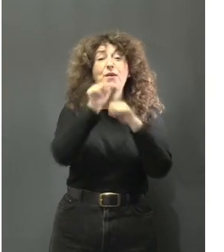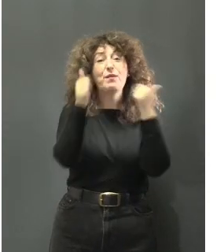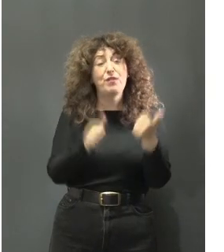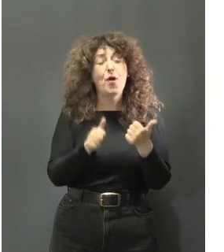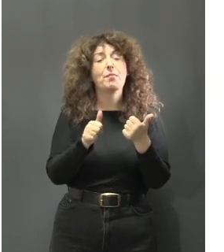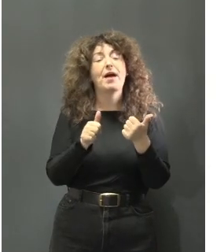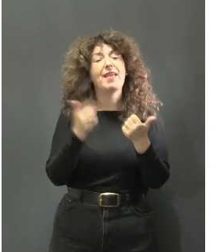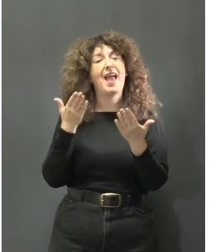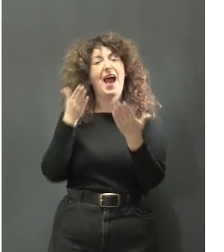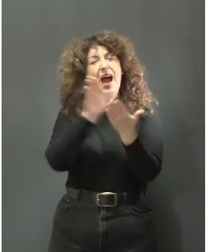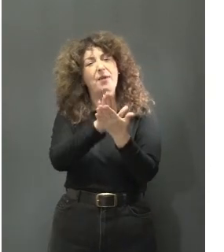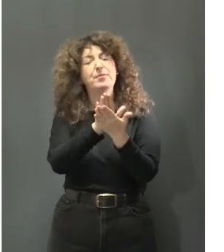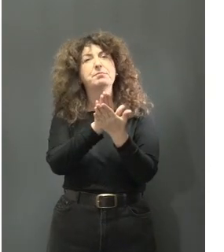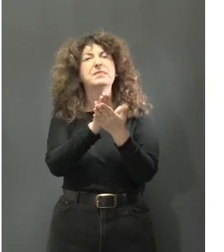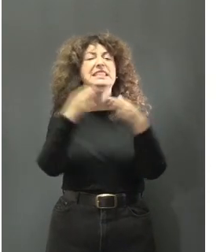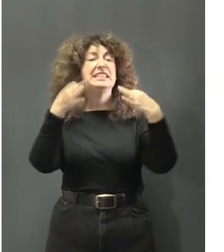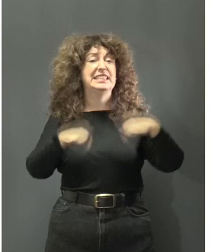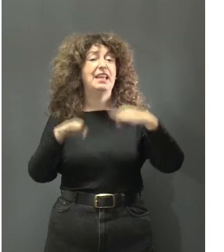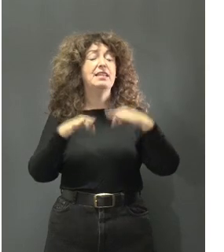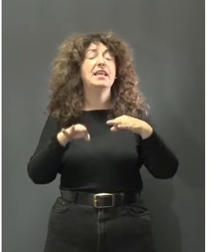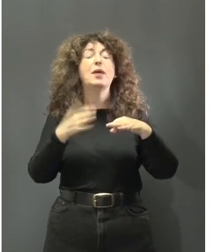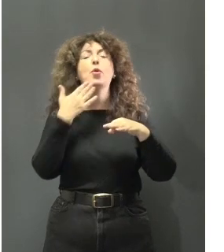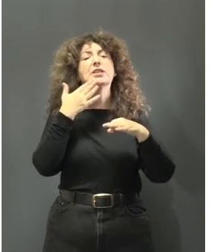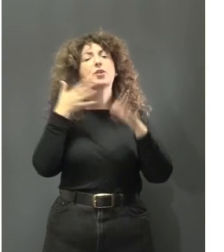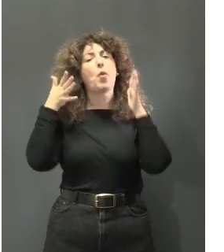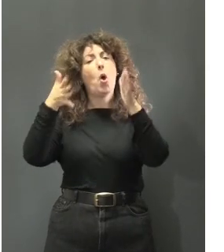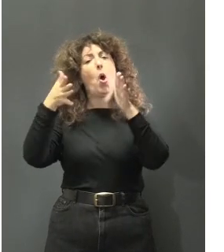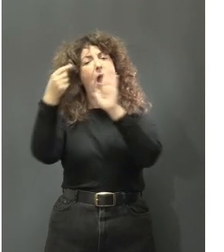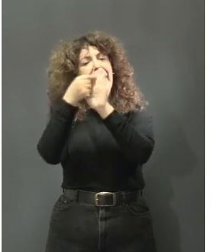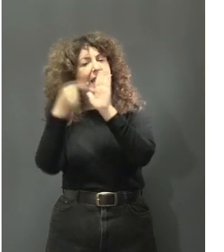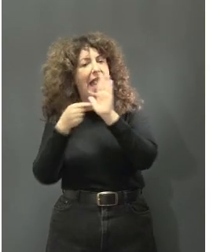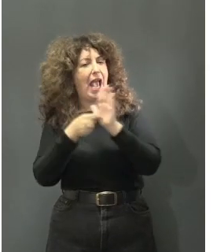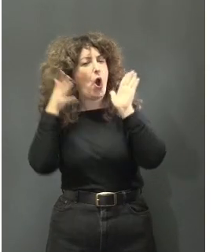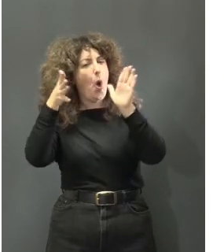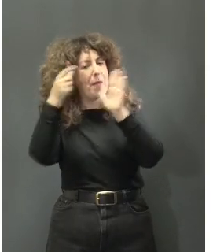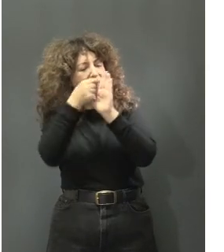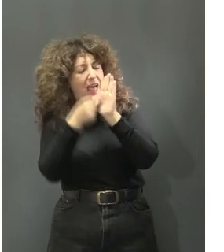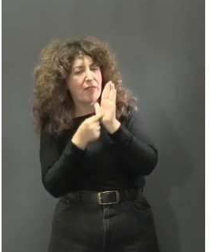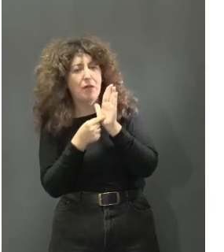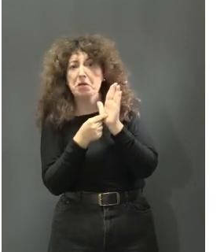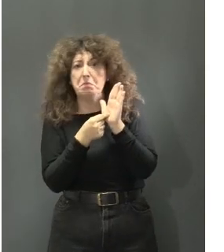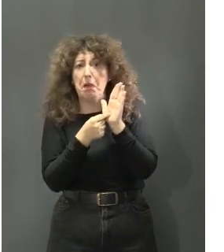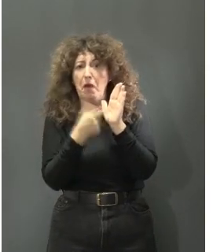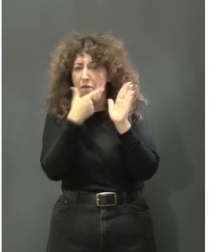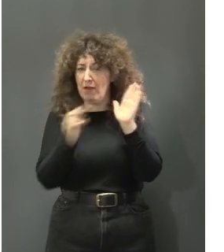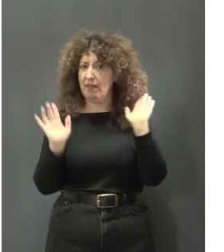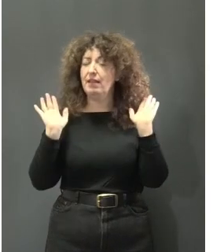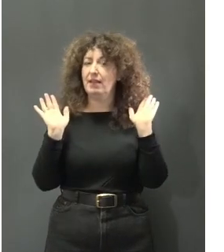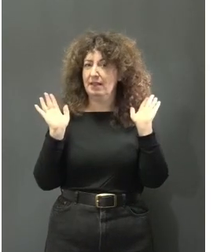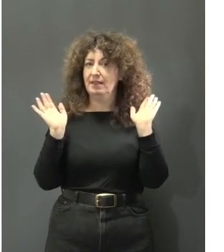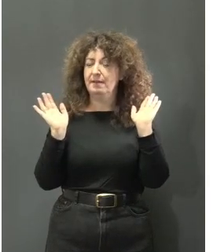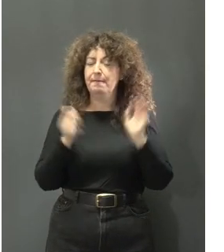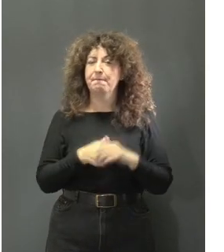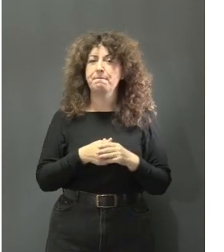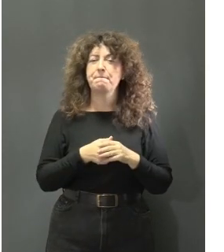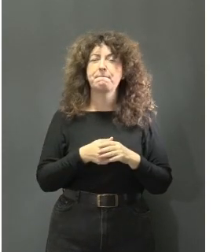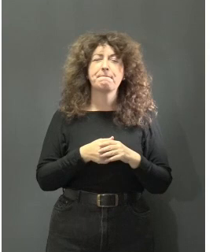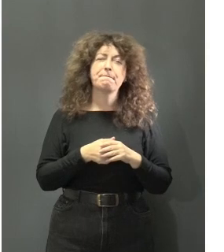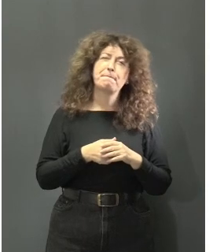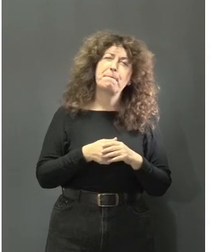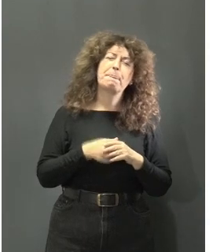más sencilla, puesto que son recomendaciones relativamente fáciles. Pero no